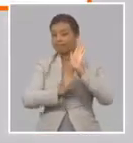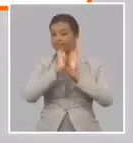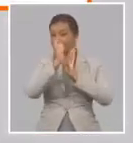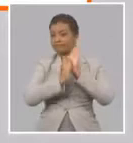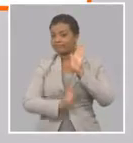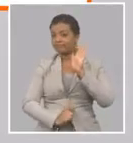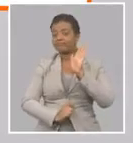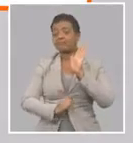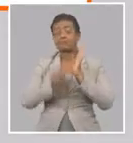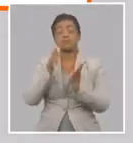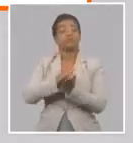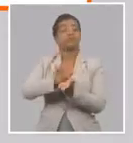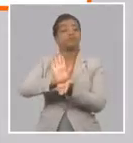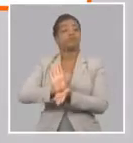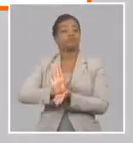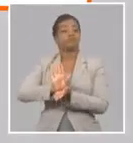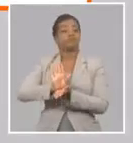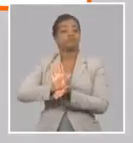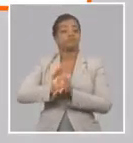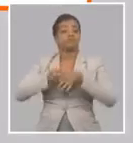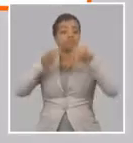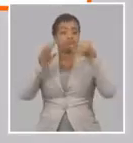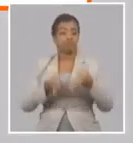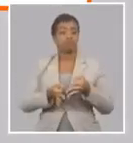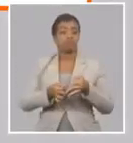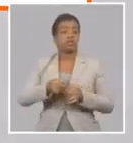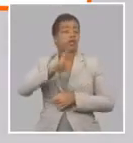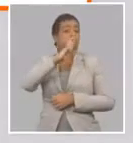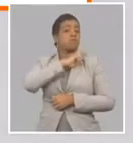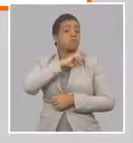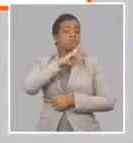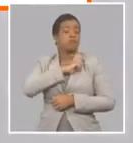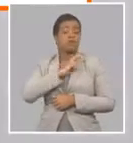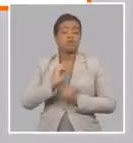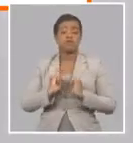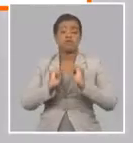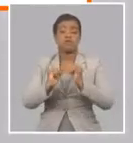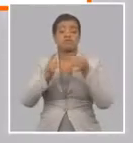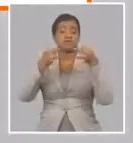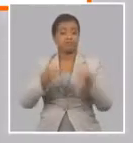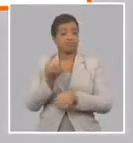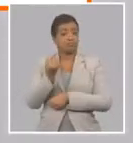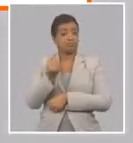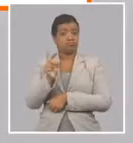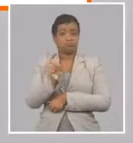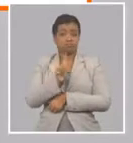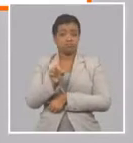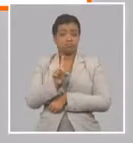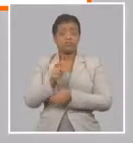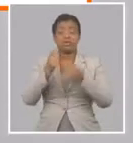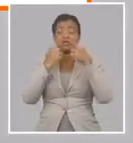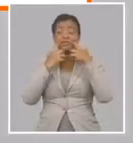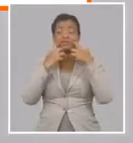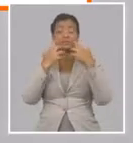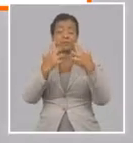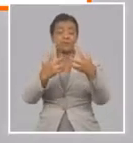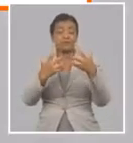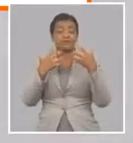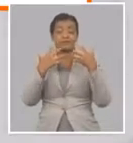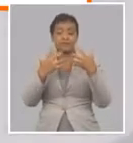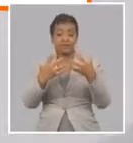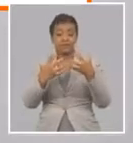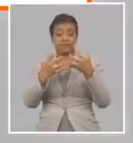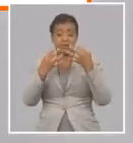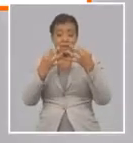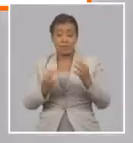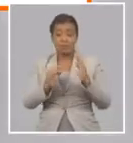comprometiendo o está plenamente responsabilidad comprometido con la información que está dejando en es importante en este en